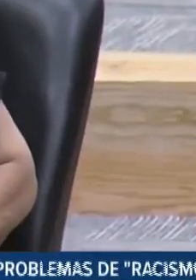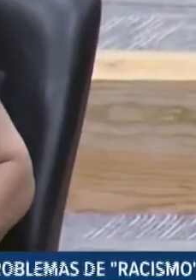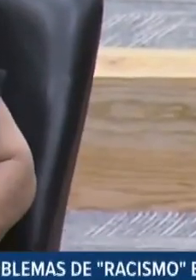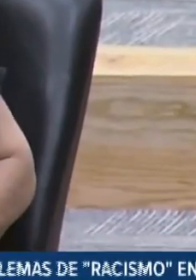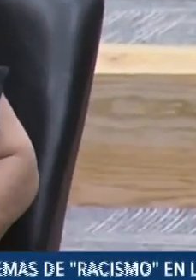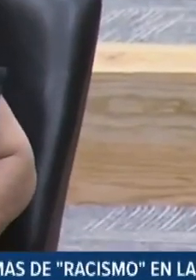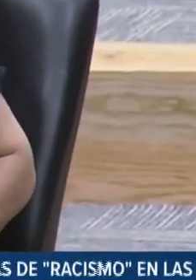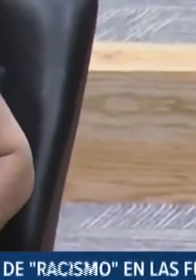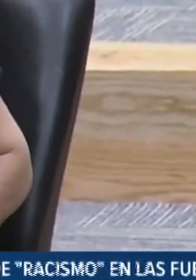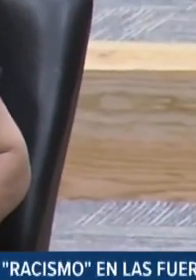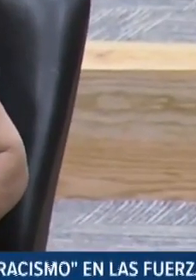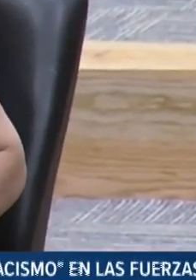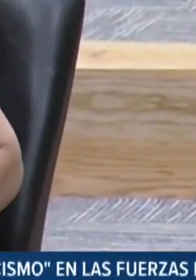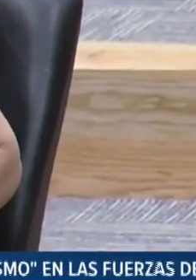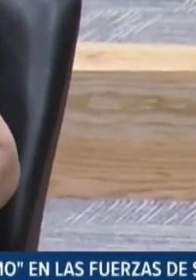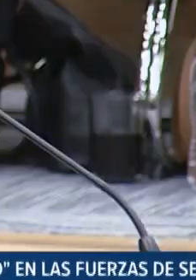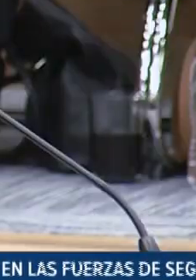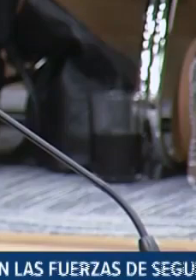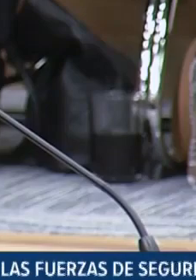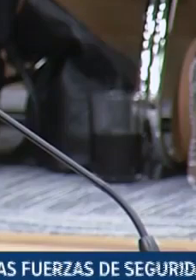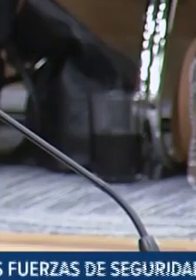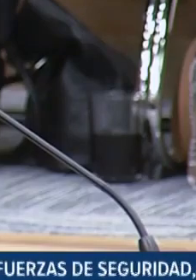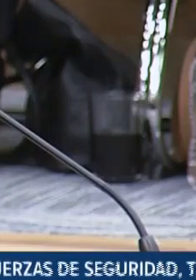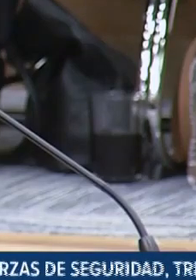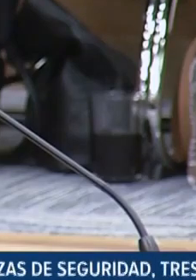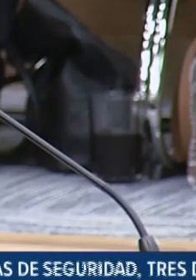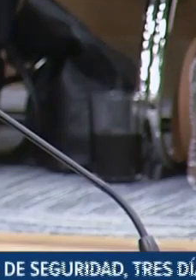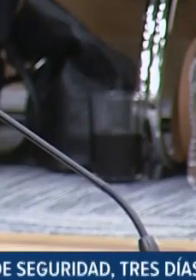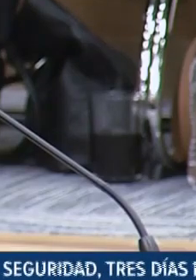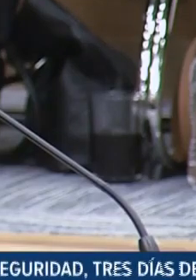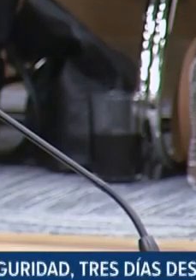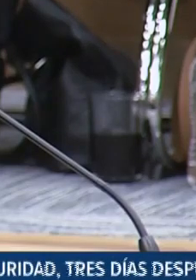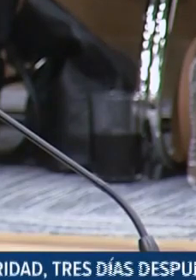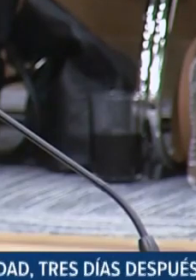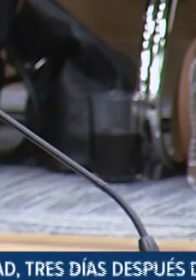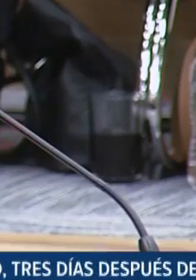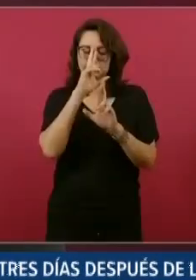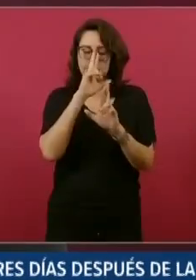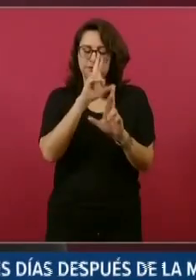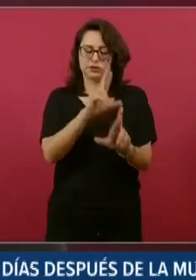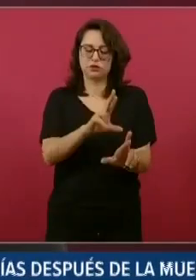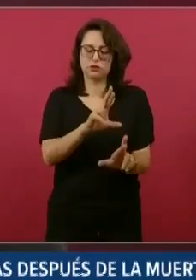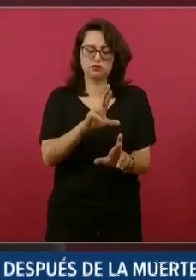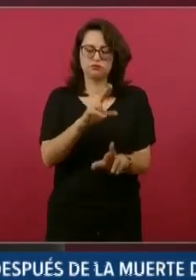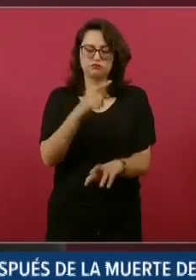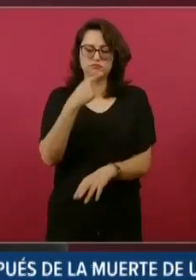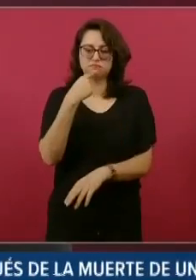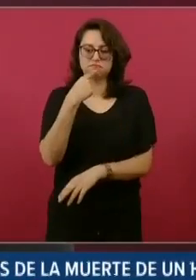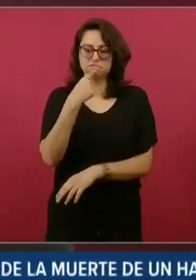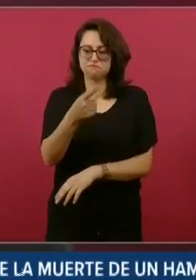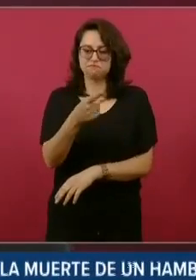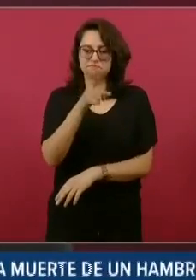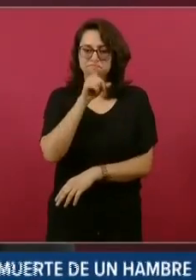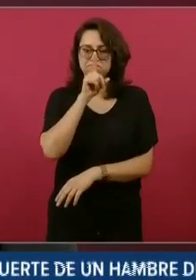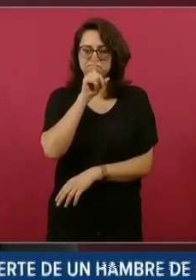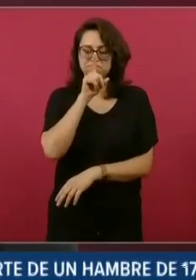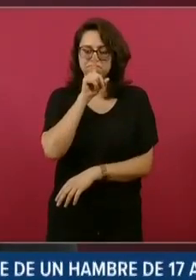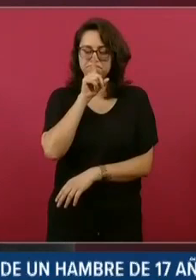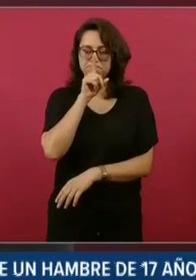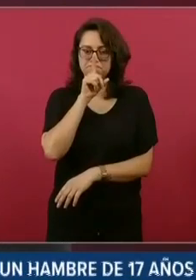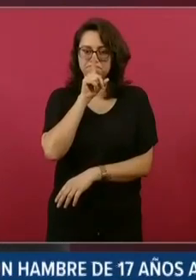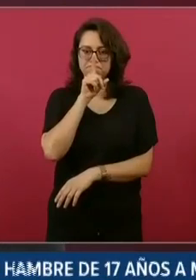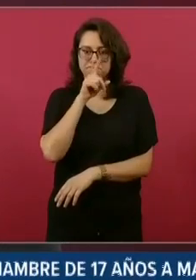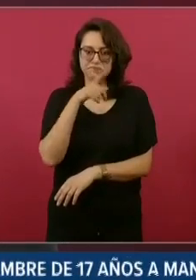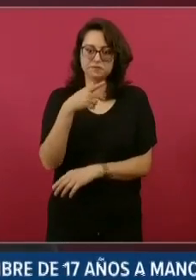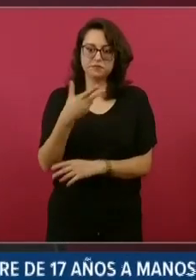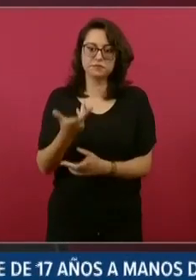26 de junio Y es que el mandatario se pronunció en contra del método de Selección del candidato de la alianza va por México que calificó como una